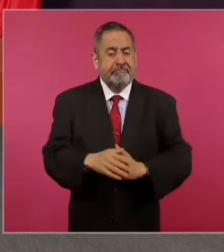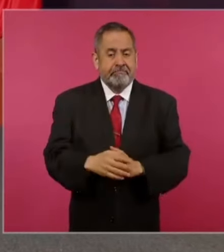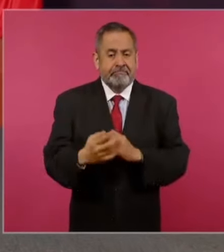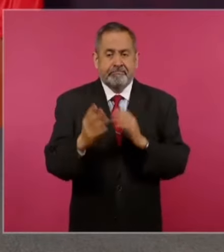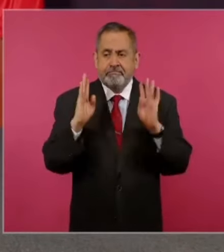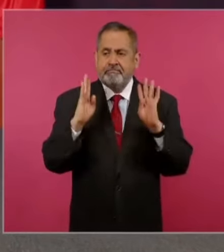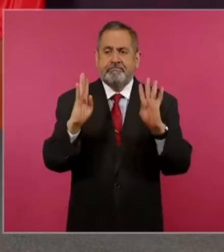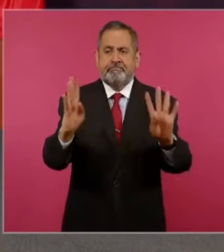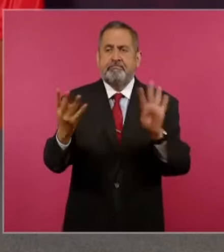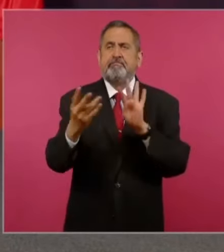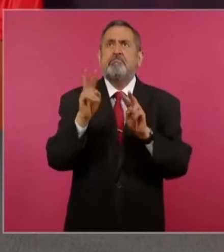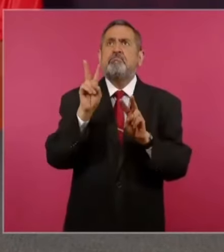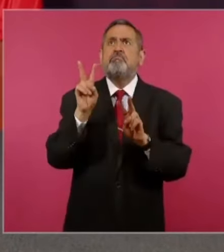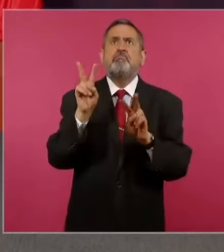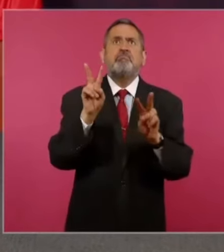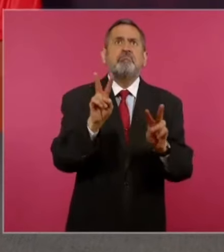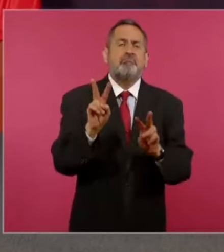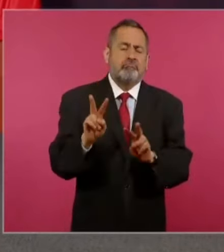Es